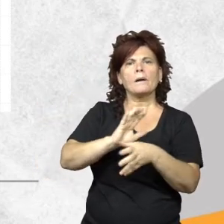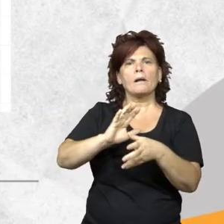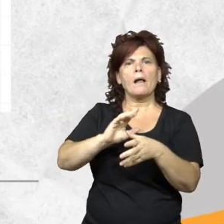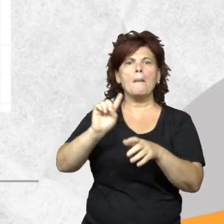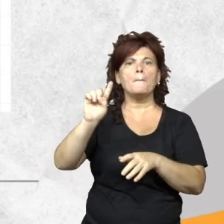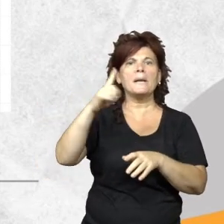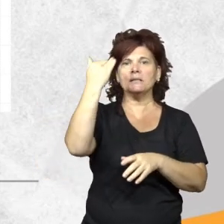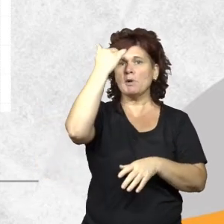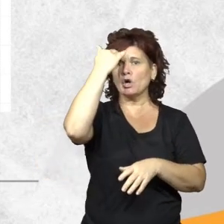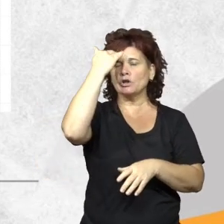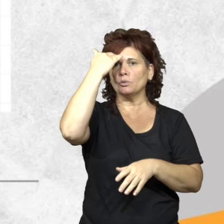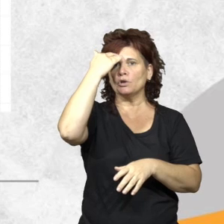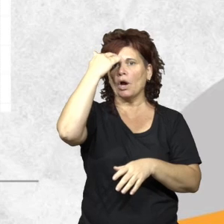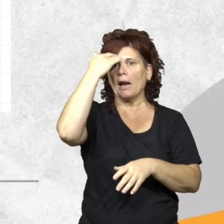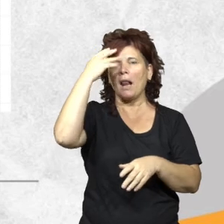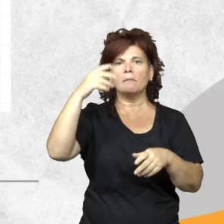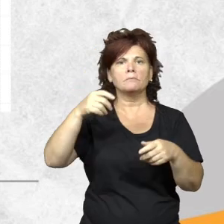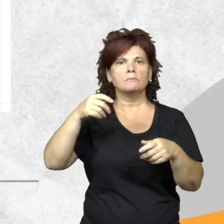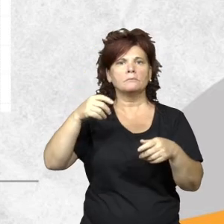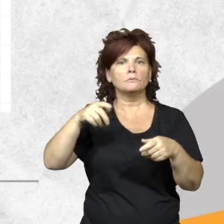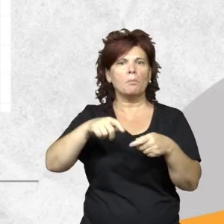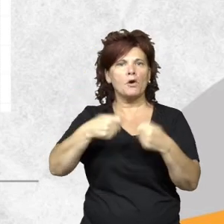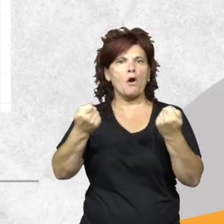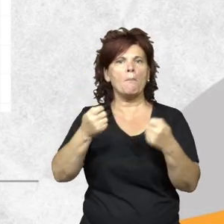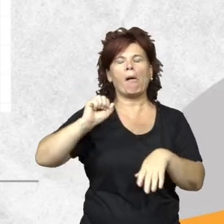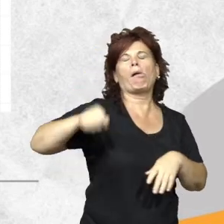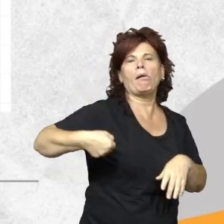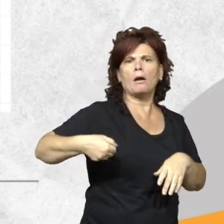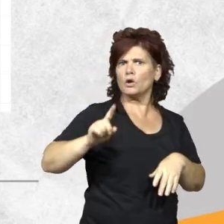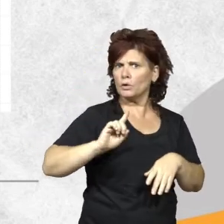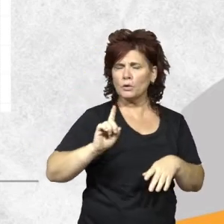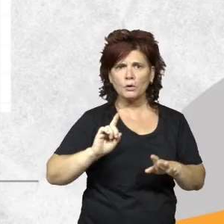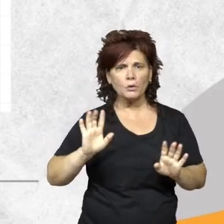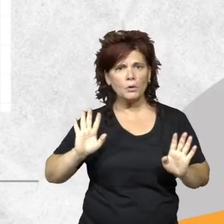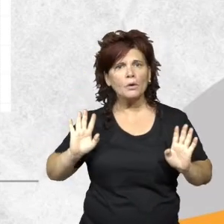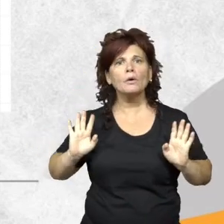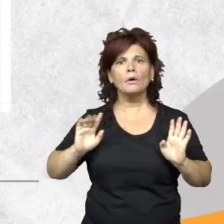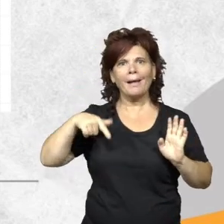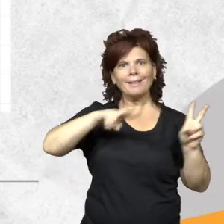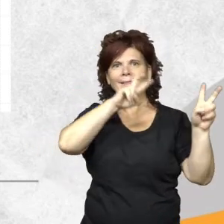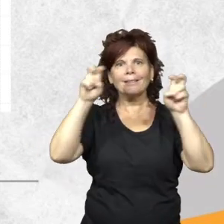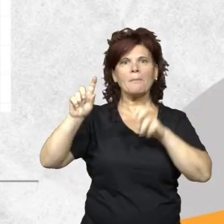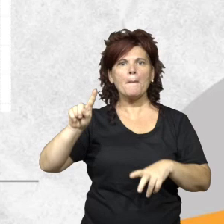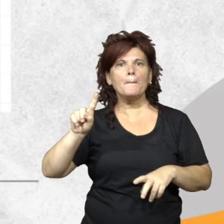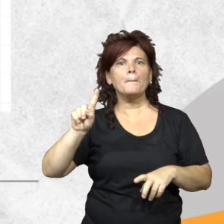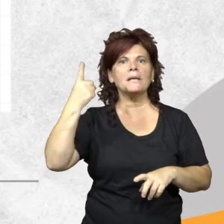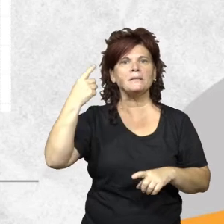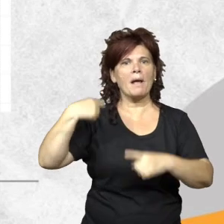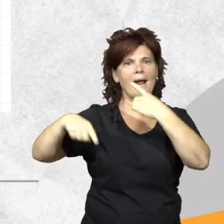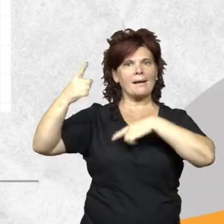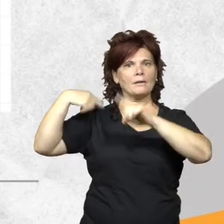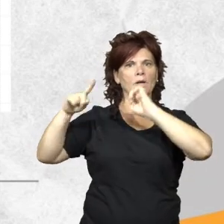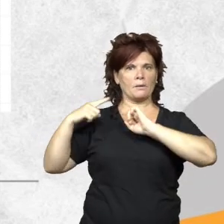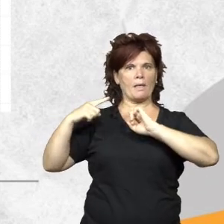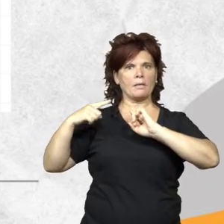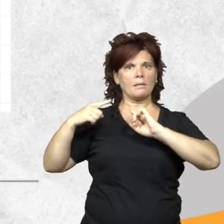principio constitucional de irretroactividad de las normas. Entonces, en esta materia, el principio de retroactividad se